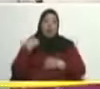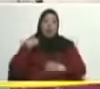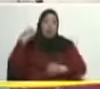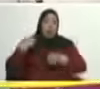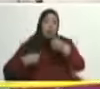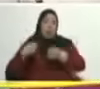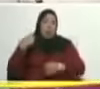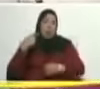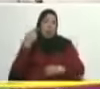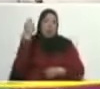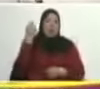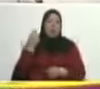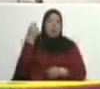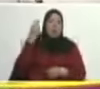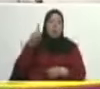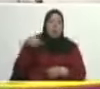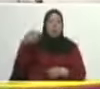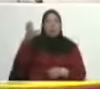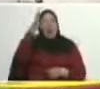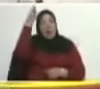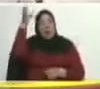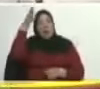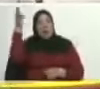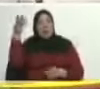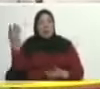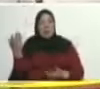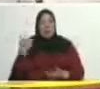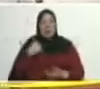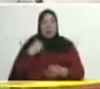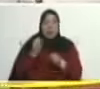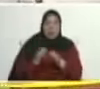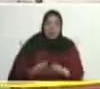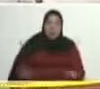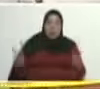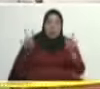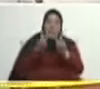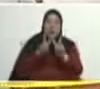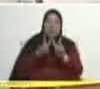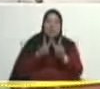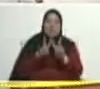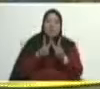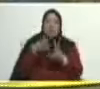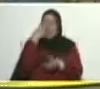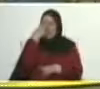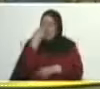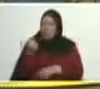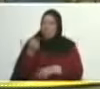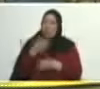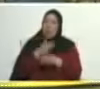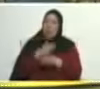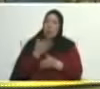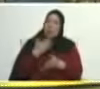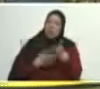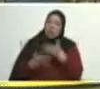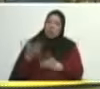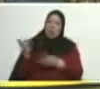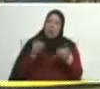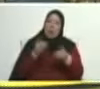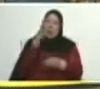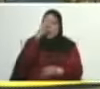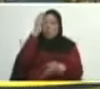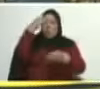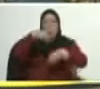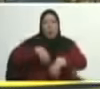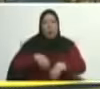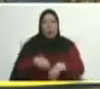Y ahí los conocí a ustedes. Ahí aprendí el valor de la palabra, del entendimiento, de la negociación, del acuerdo y